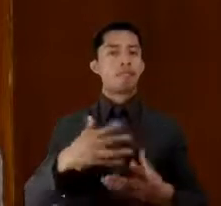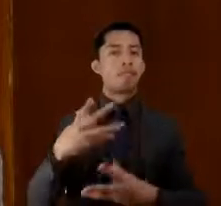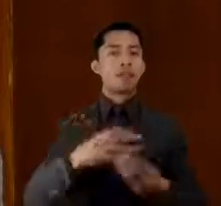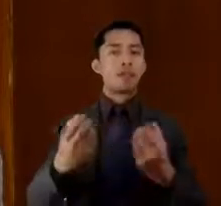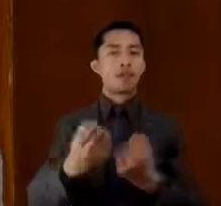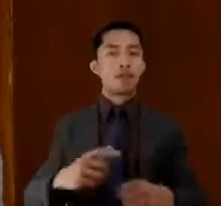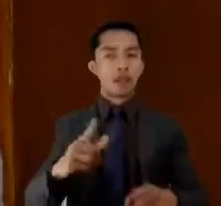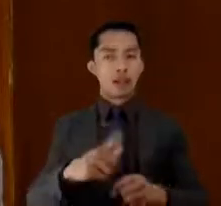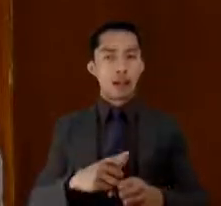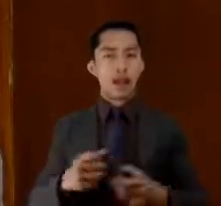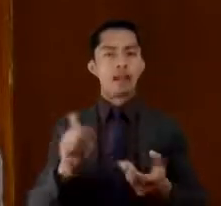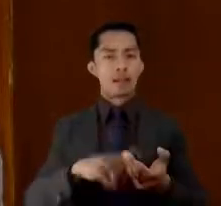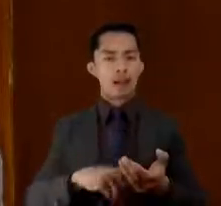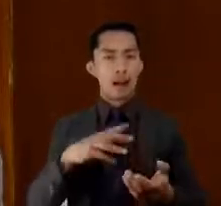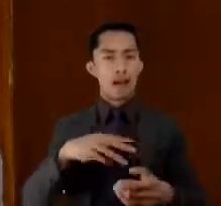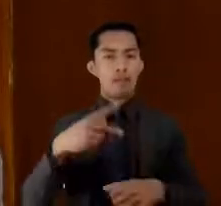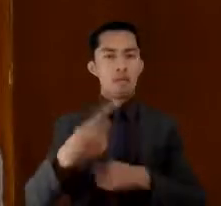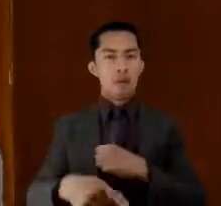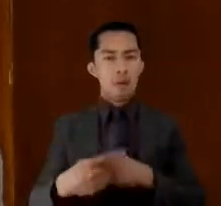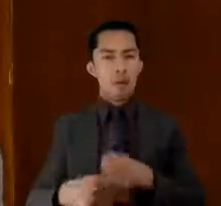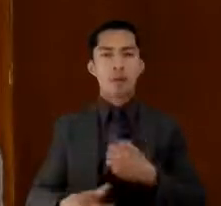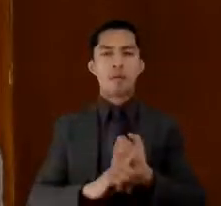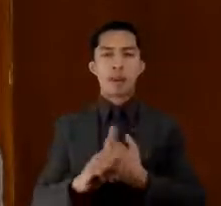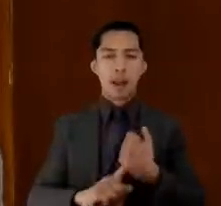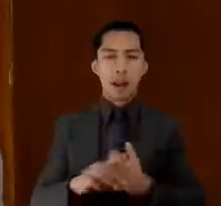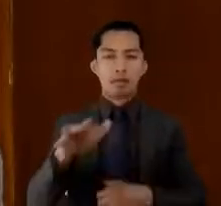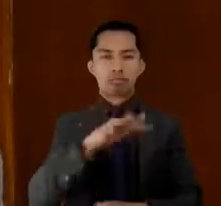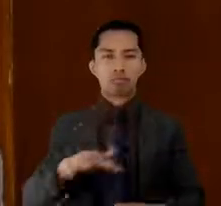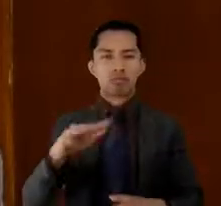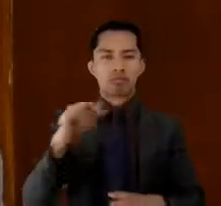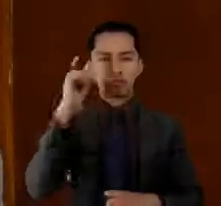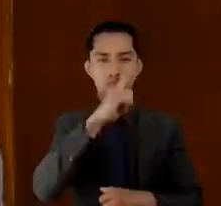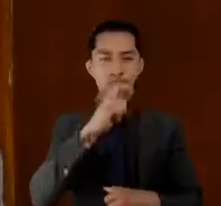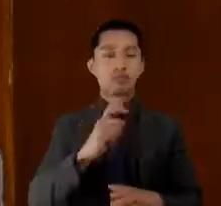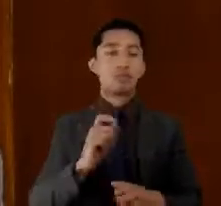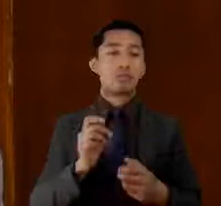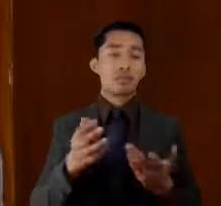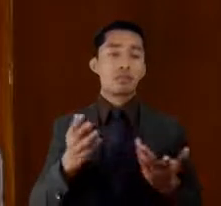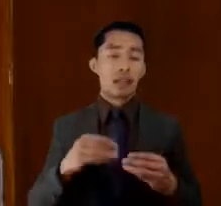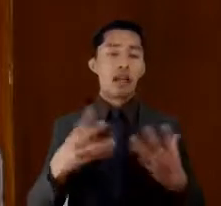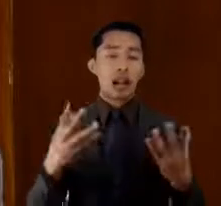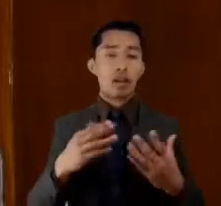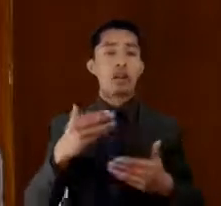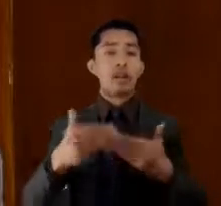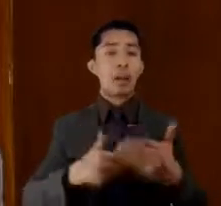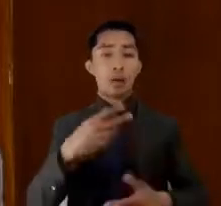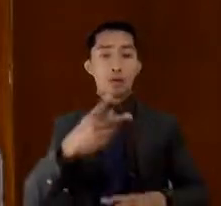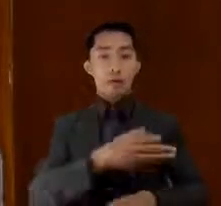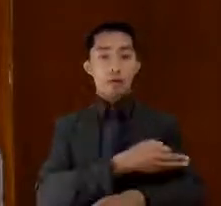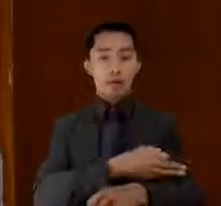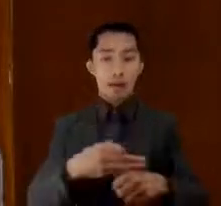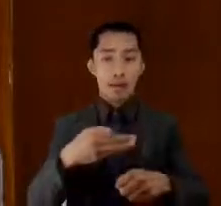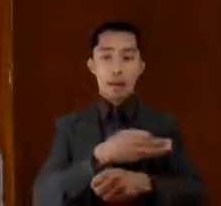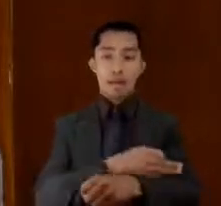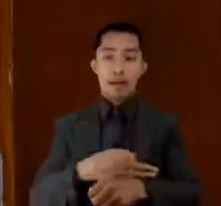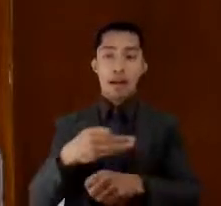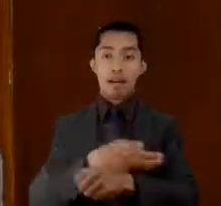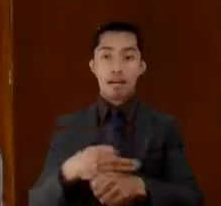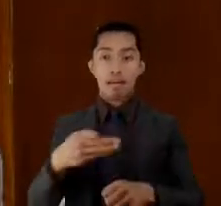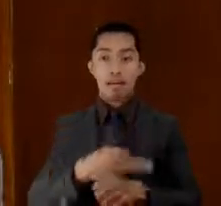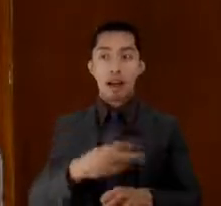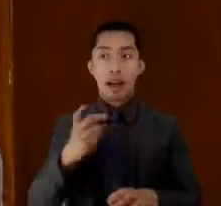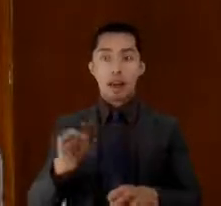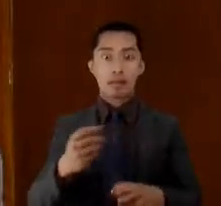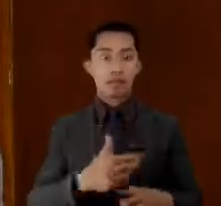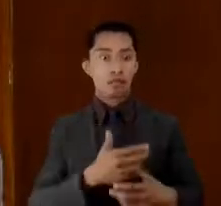entorno adverso, si hay un entorno marginado, pues seguramente el desenlace de muchas familias queda condicionado por la realidad a la que se tienen